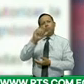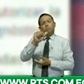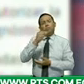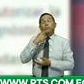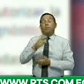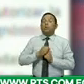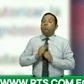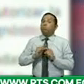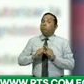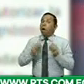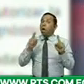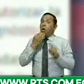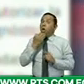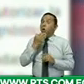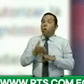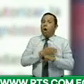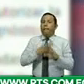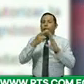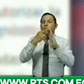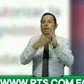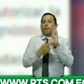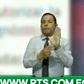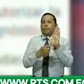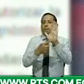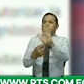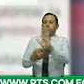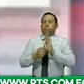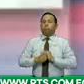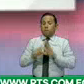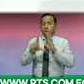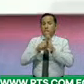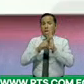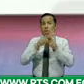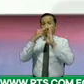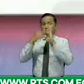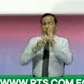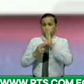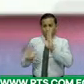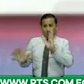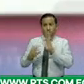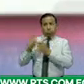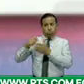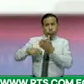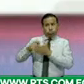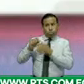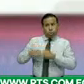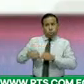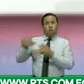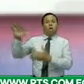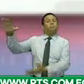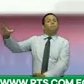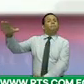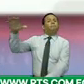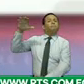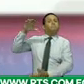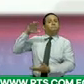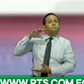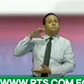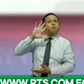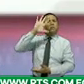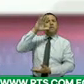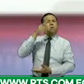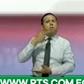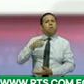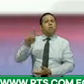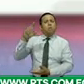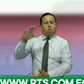sí, previo al cumplimiento de los requisitos establecidos en el marco legal, que la agencia autorizó la importación del medicamento en aproximadamente 5